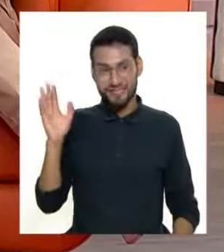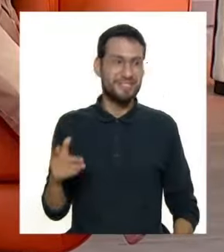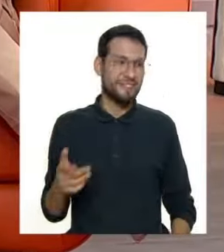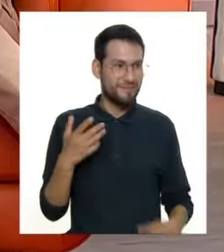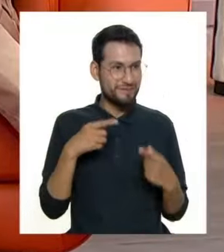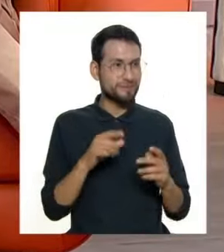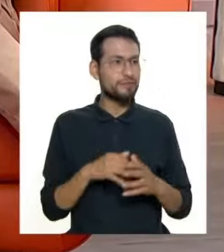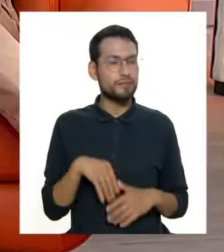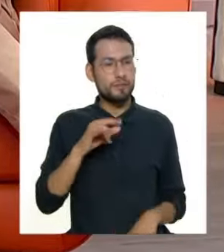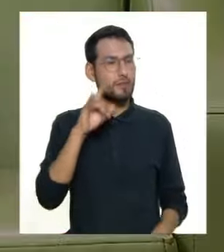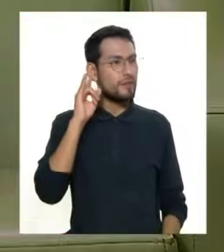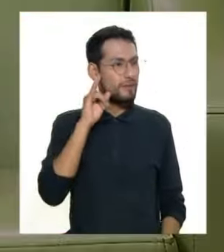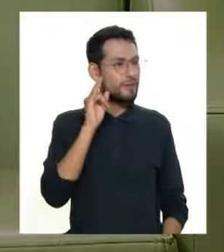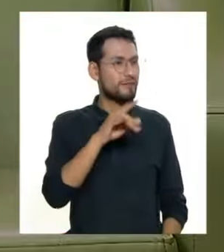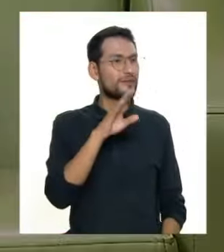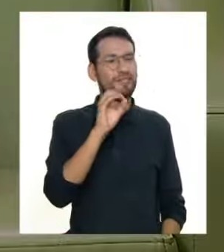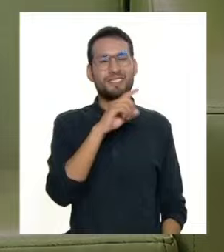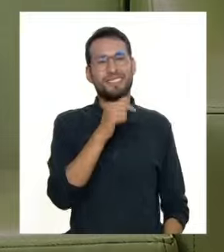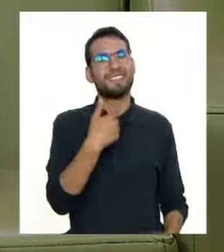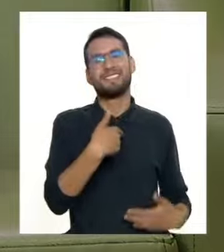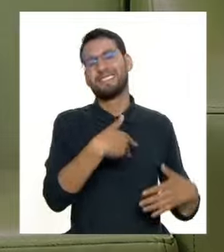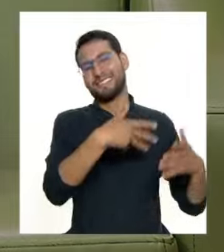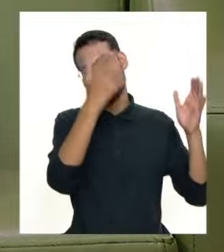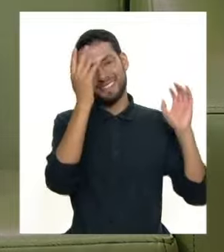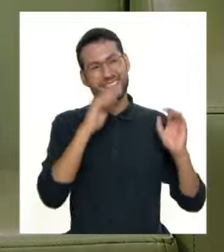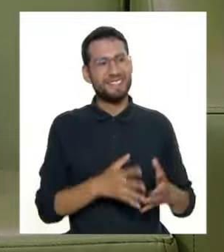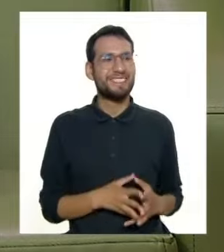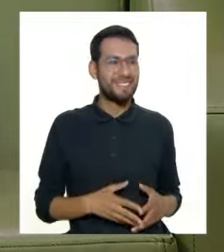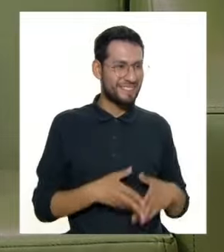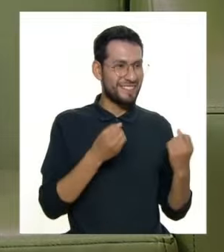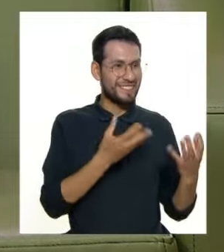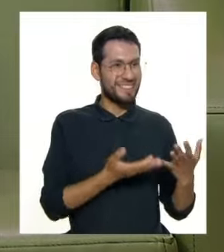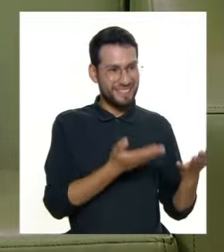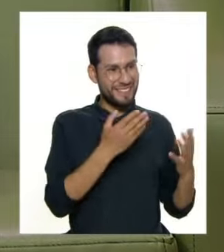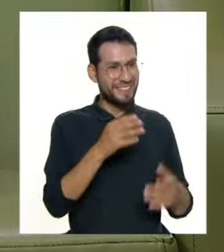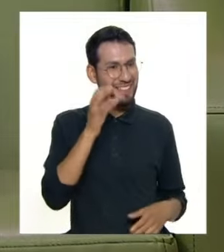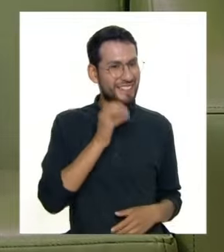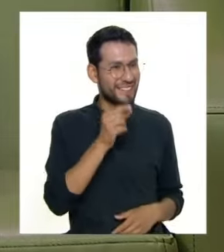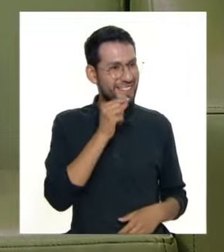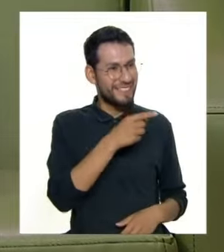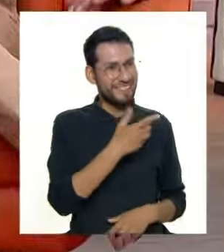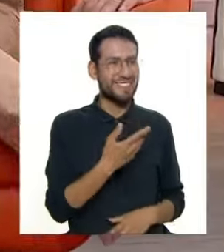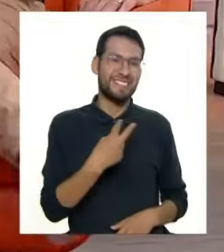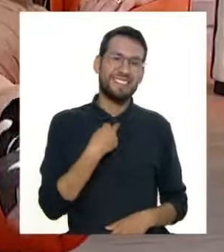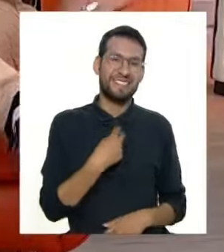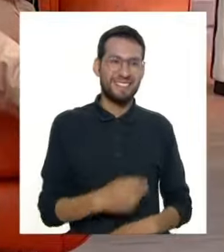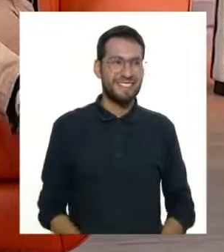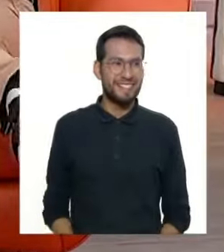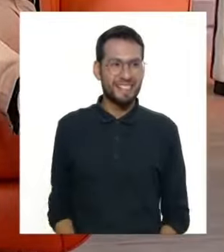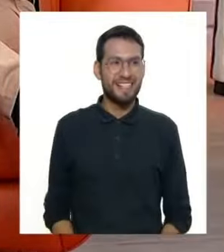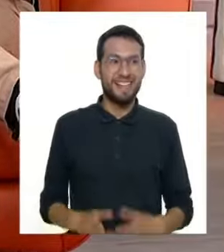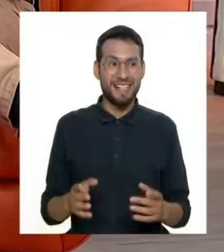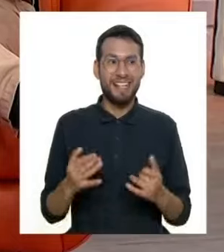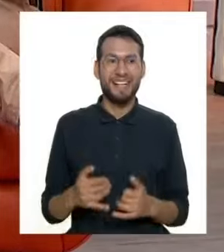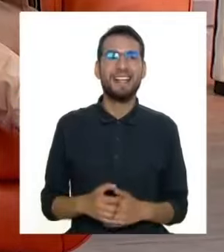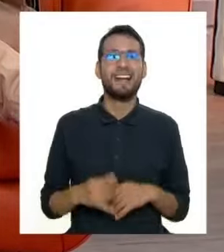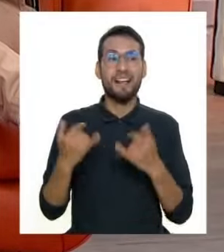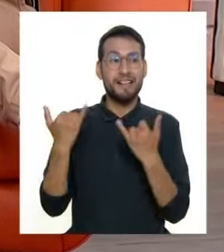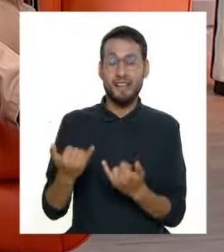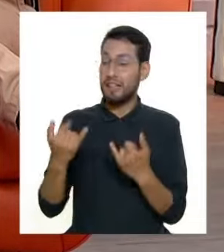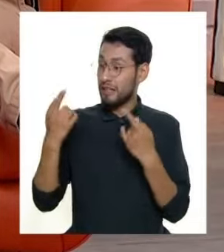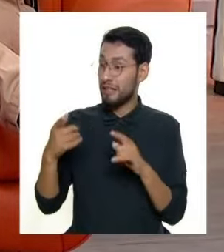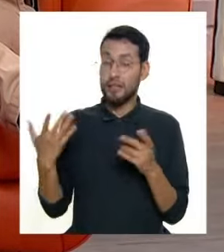Perdí a mi amiga Úrsula Osa, porque... Caramba, conocí a Gianotti. Oye, pero ahí es donde empieza todo